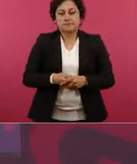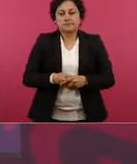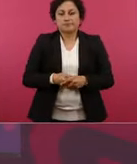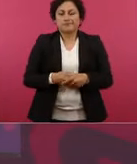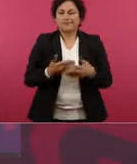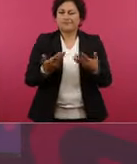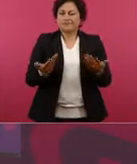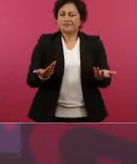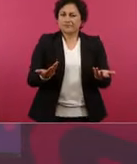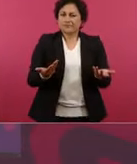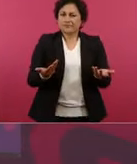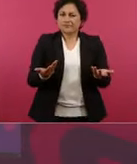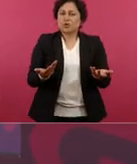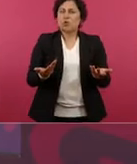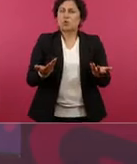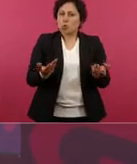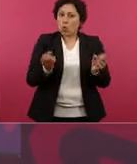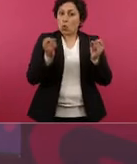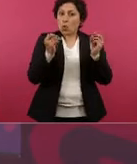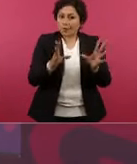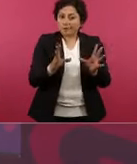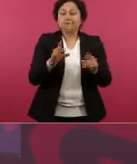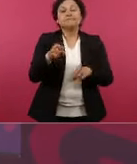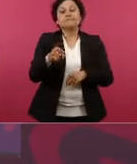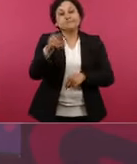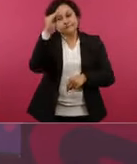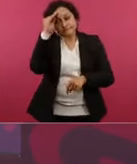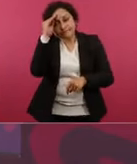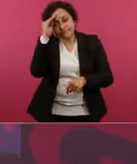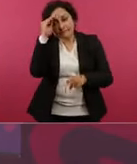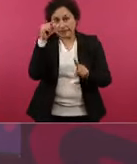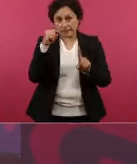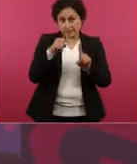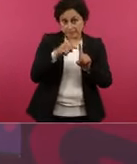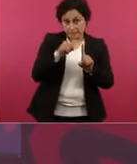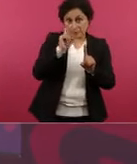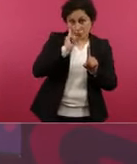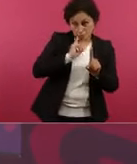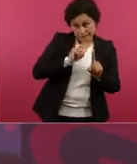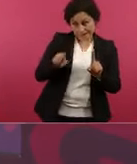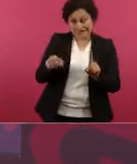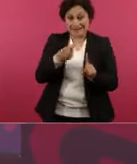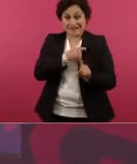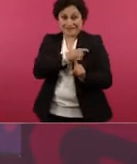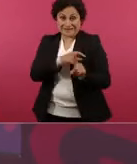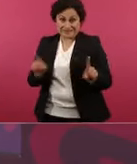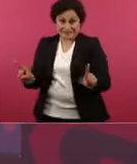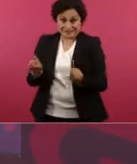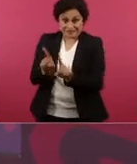Entonces deciden, fíjense lo que hace la ambición al dinero,